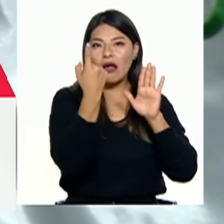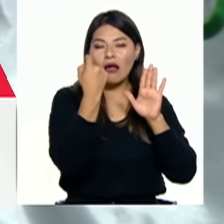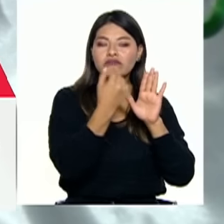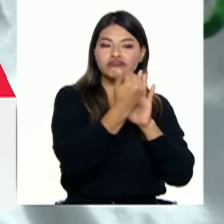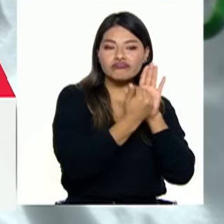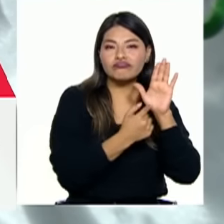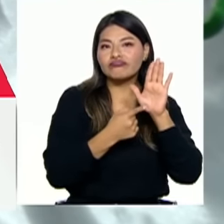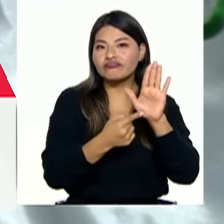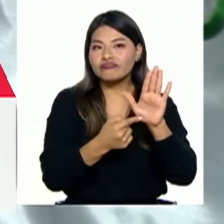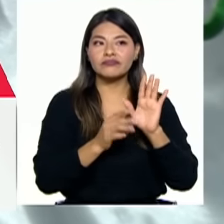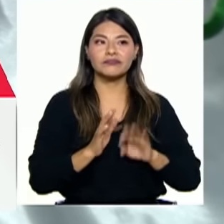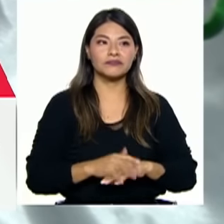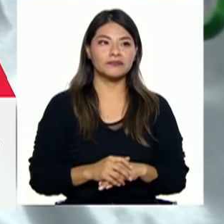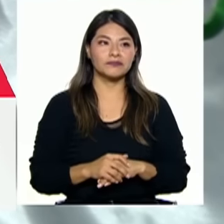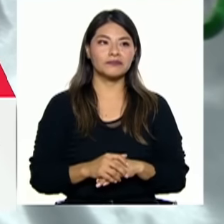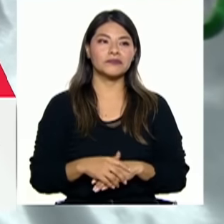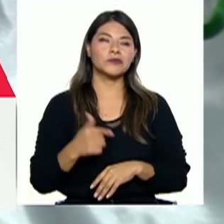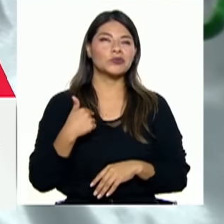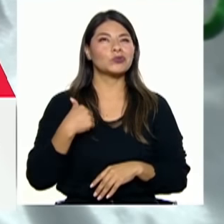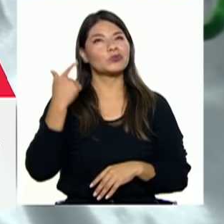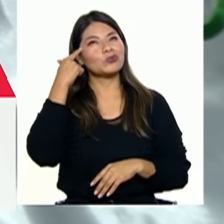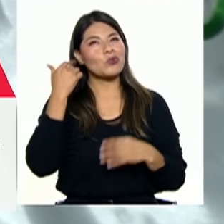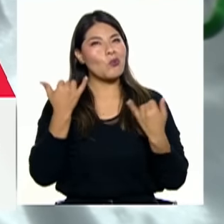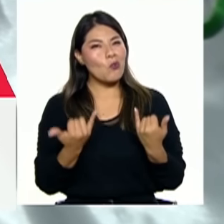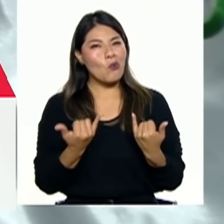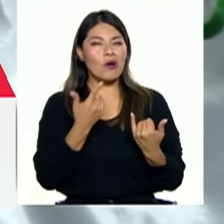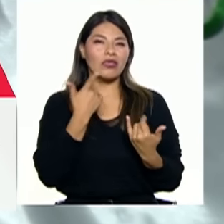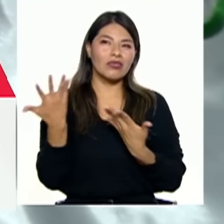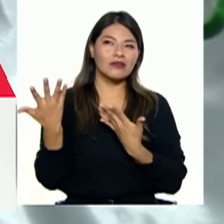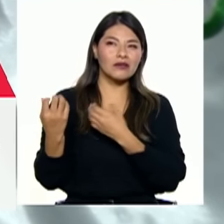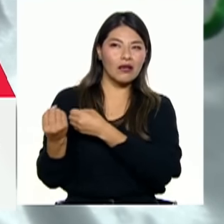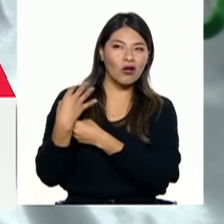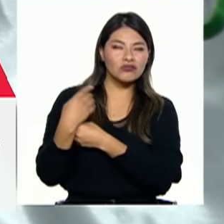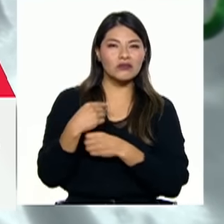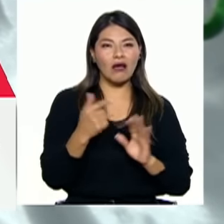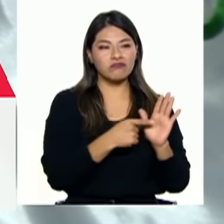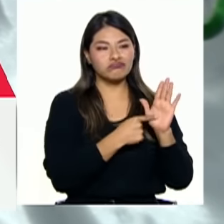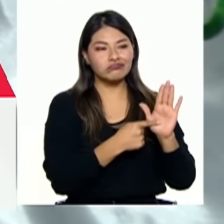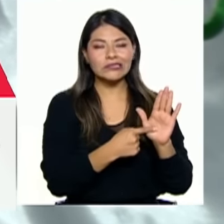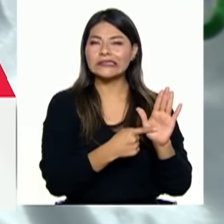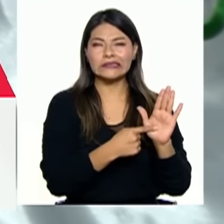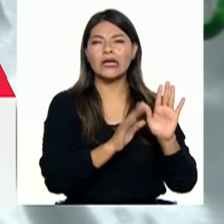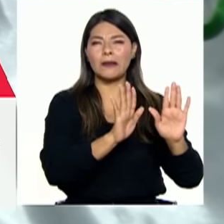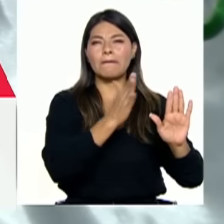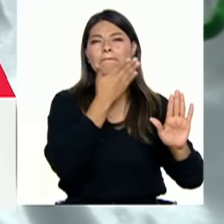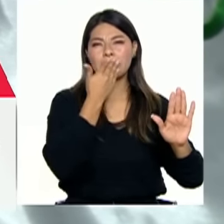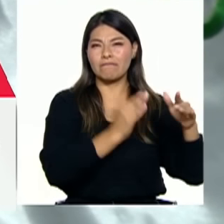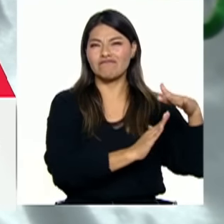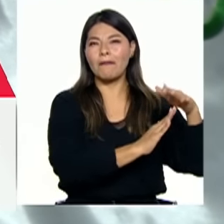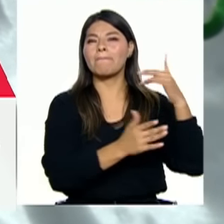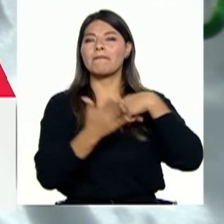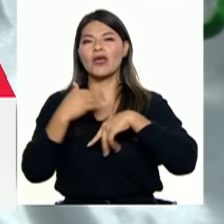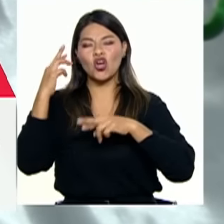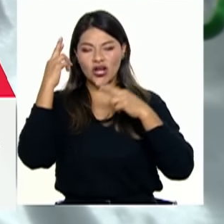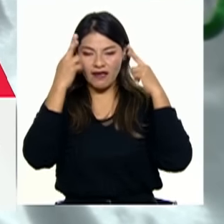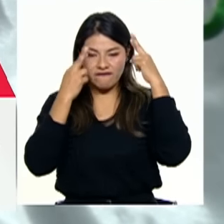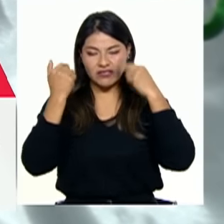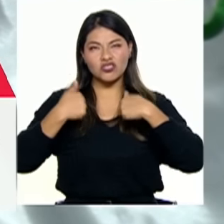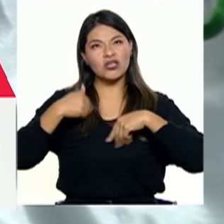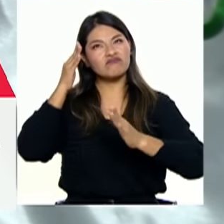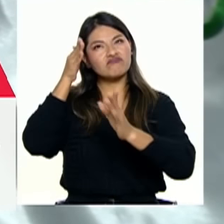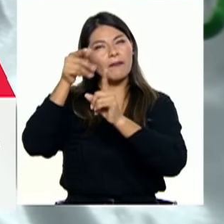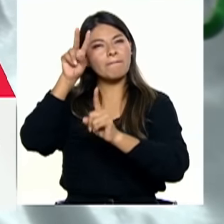estas. En cambio, yo creo que no es un día para sugerir medidas, sino para reflexionar sobre el Perú. Ya habrá otro momento y lugar